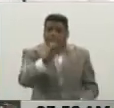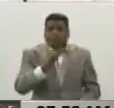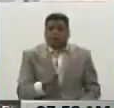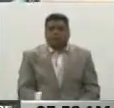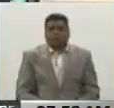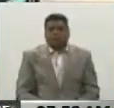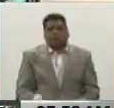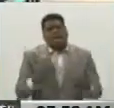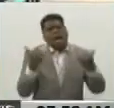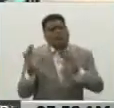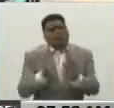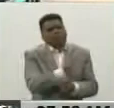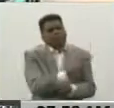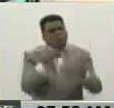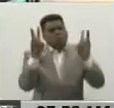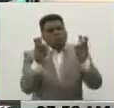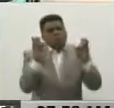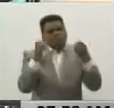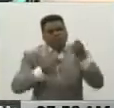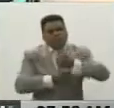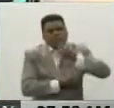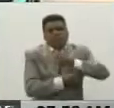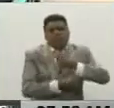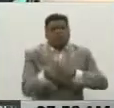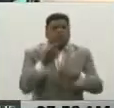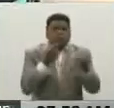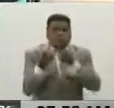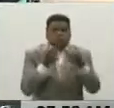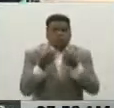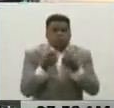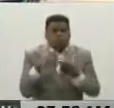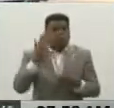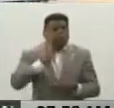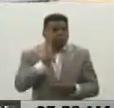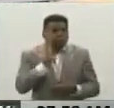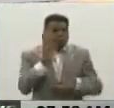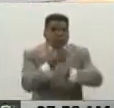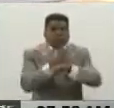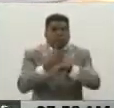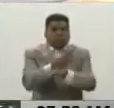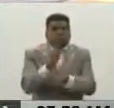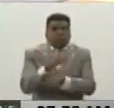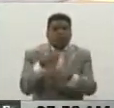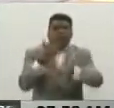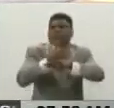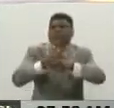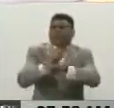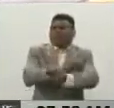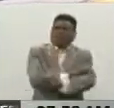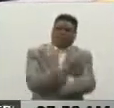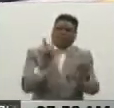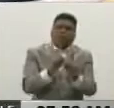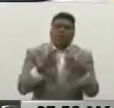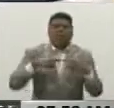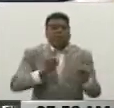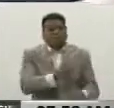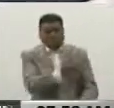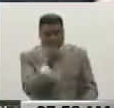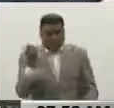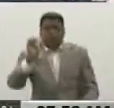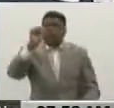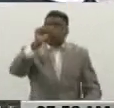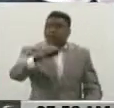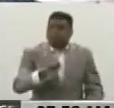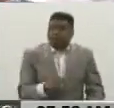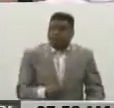un tema fundamental, nosotros no podemos controlar las redes sociales como Estado, como funcionarios, como personas, pero ellos sí, tomando en cuenta de que ellos es una